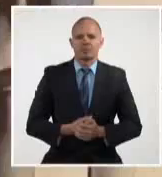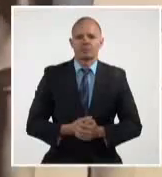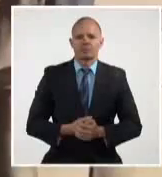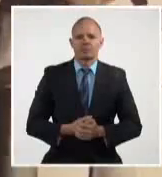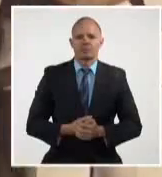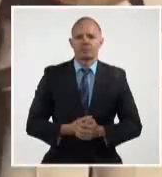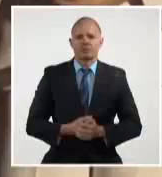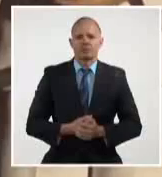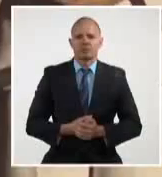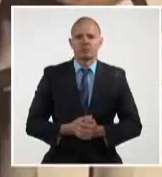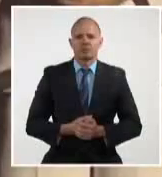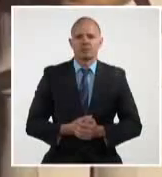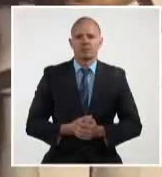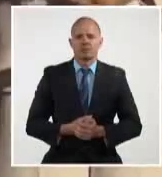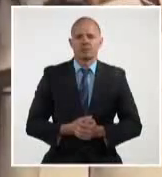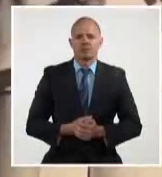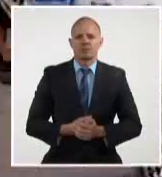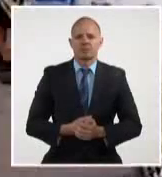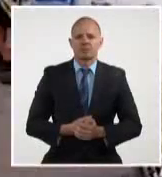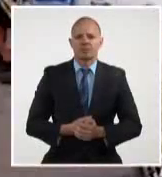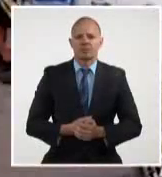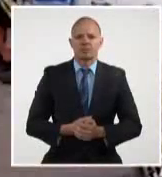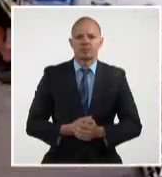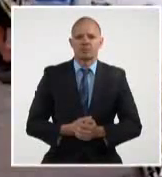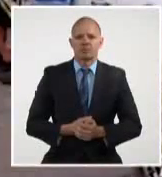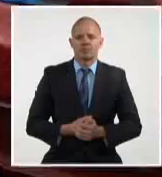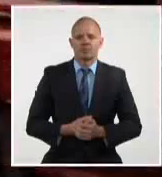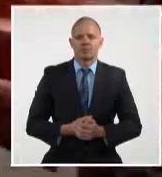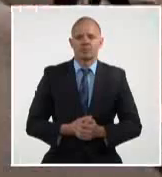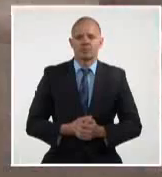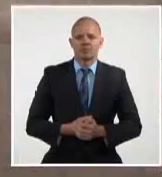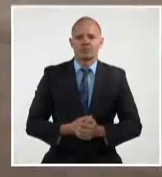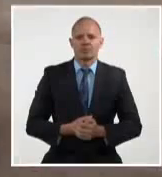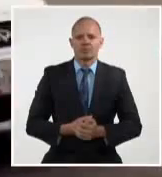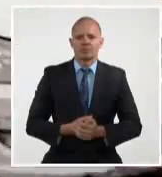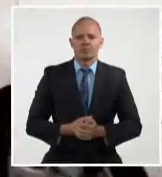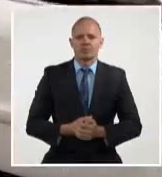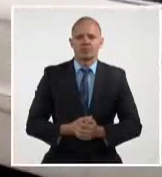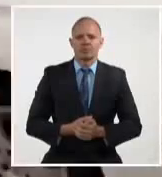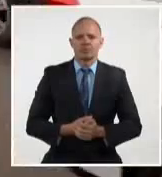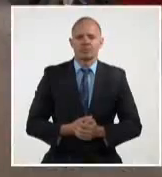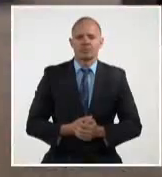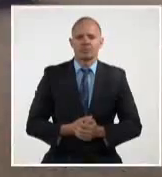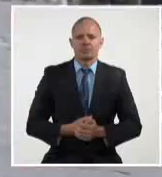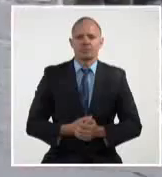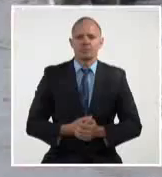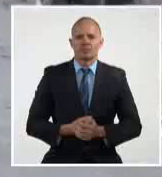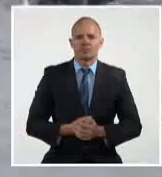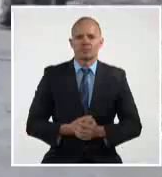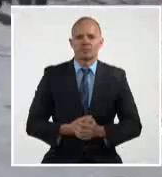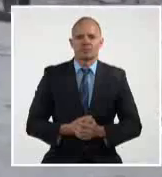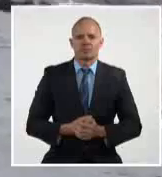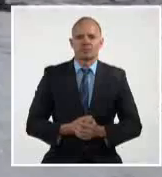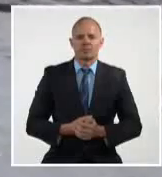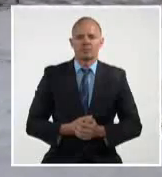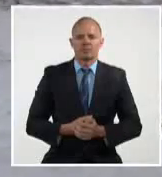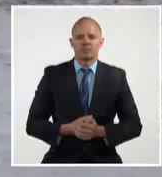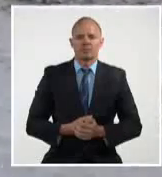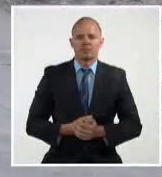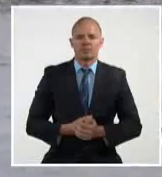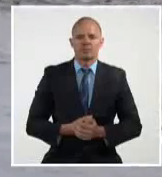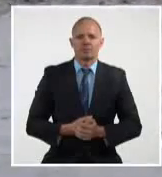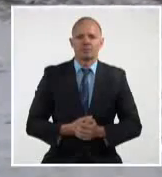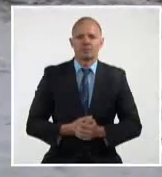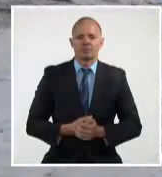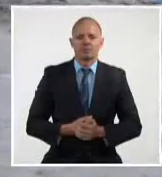una sociedad lacerada por la corrupción, la desigualdad y la pobreza. De hecho, en la región latinoamericana y caribeña son las